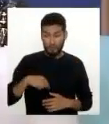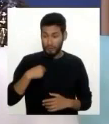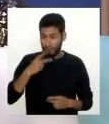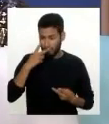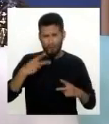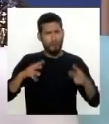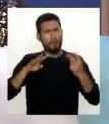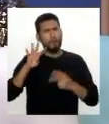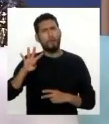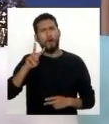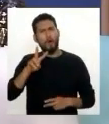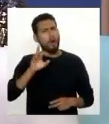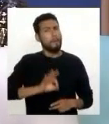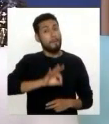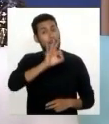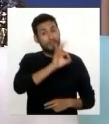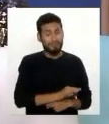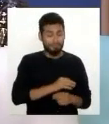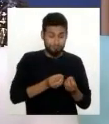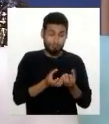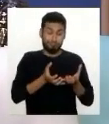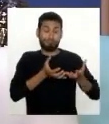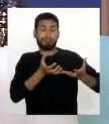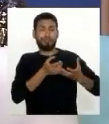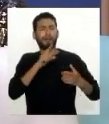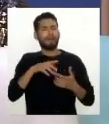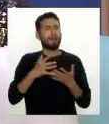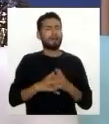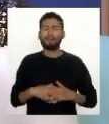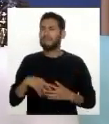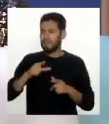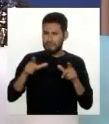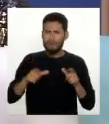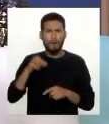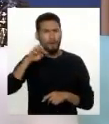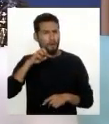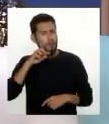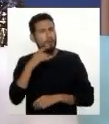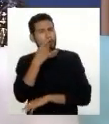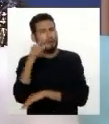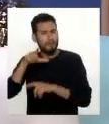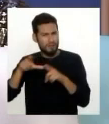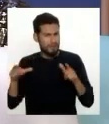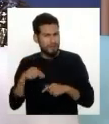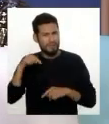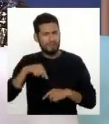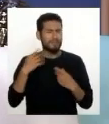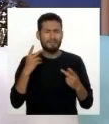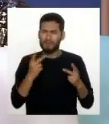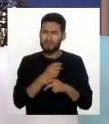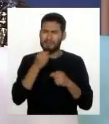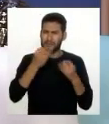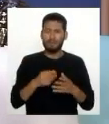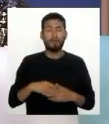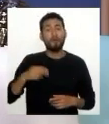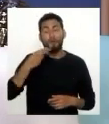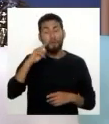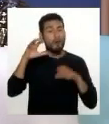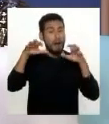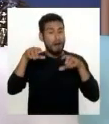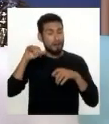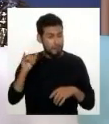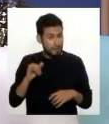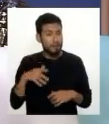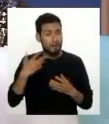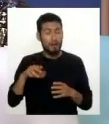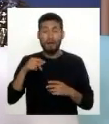un incremento del 42%, sobre todo regiones como Puno y Ucayali son las más afectadas. Huánuco también es una,